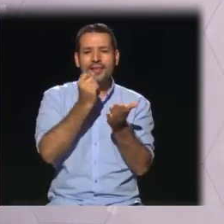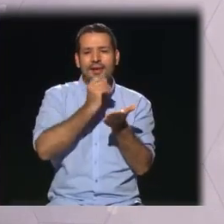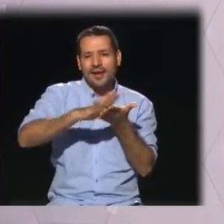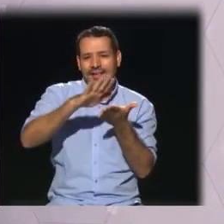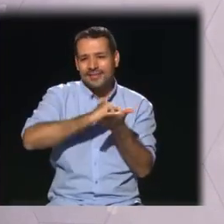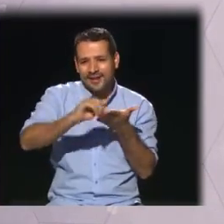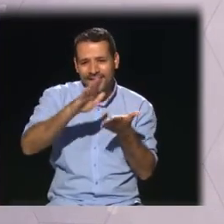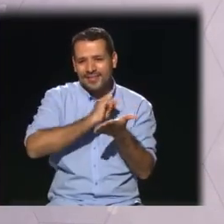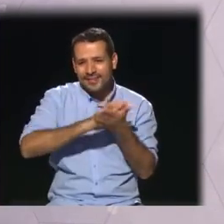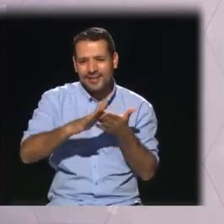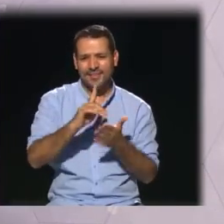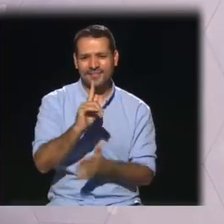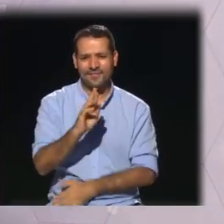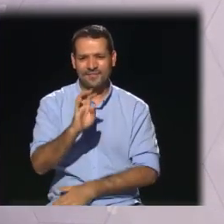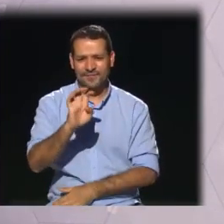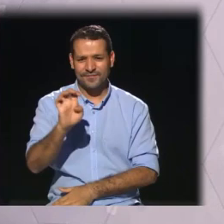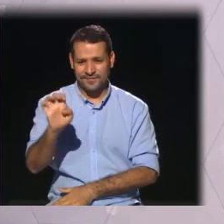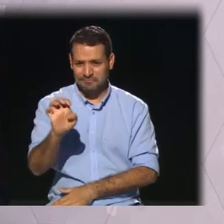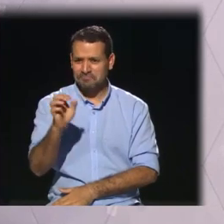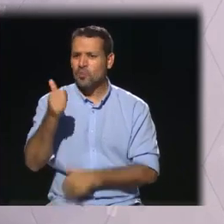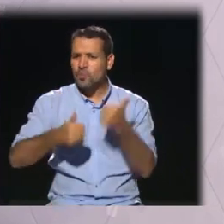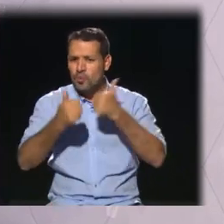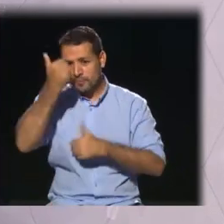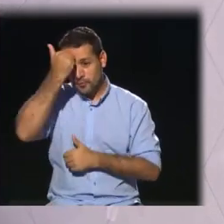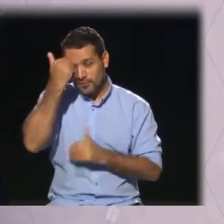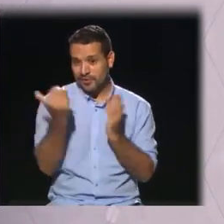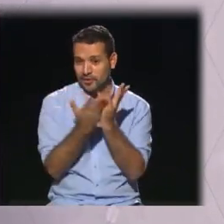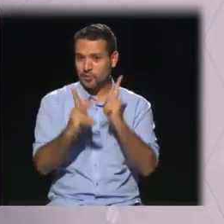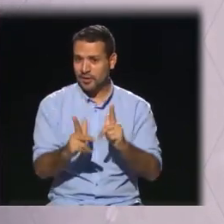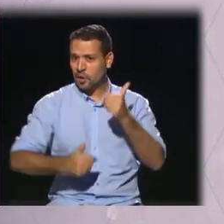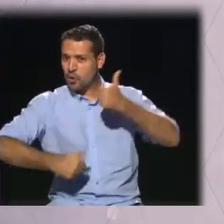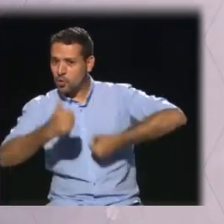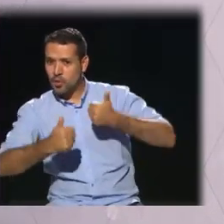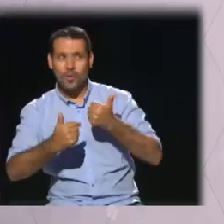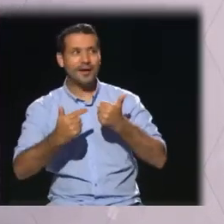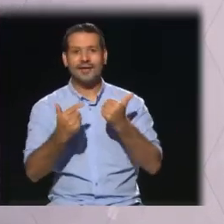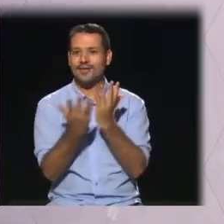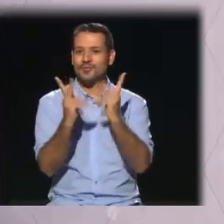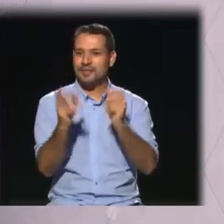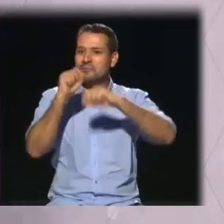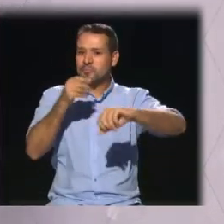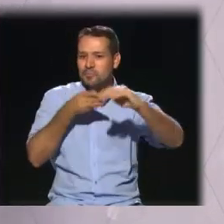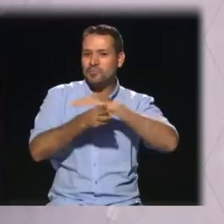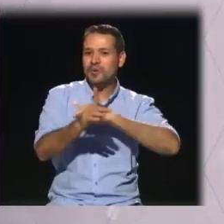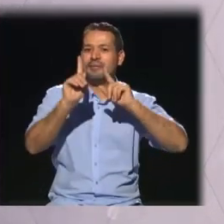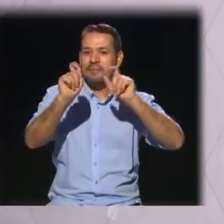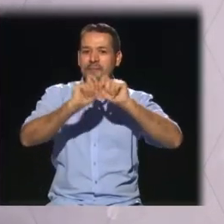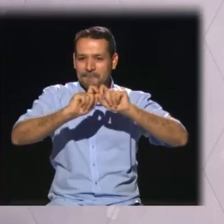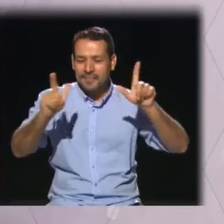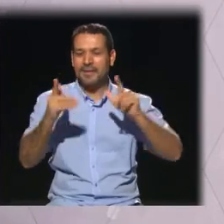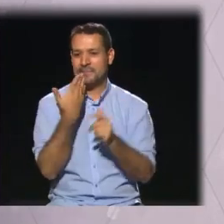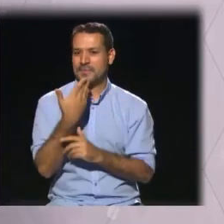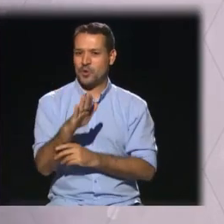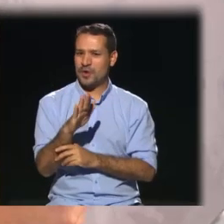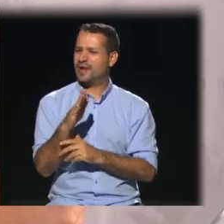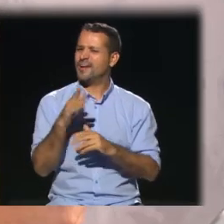los profesores y estudiantes tengan como recursos a los cuales acudir en un momento determinado que quieran mejorar su inglés